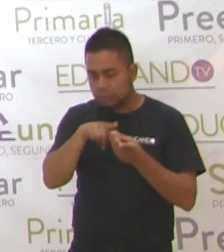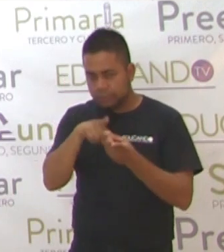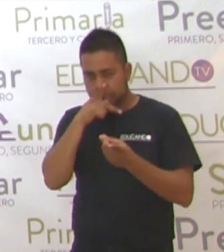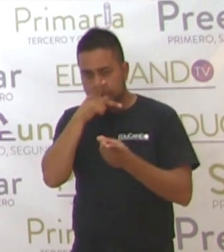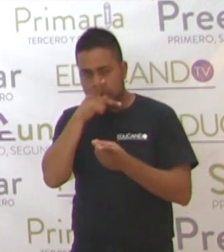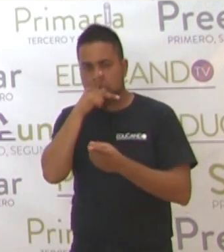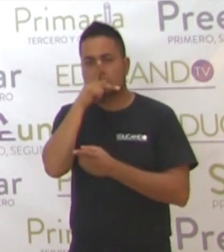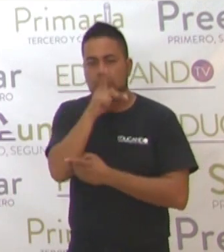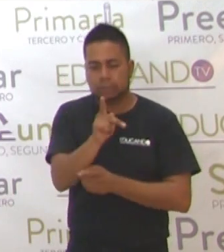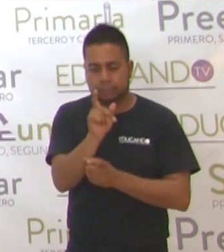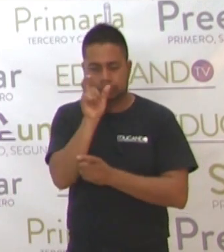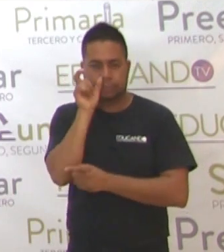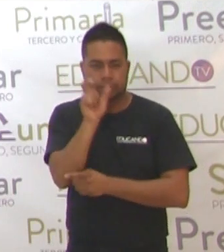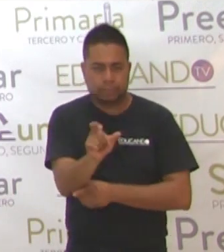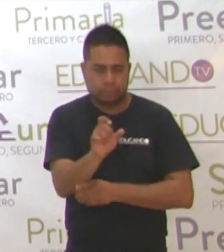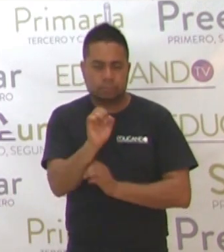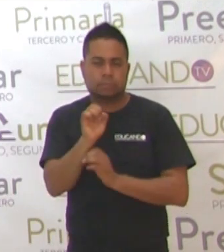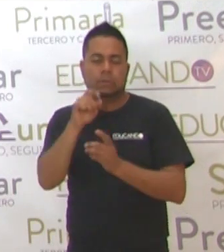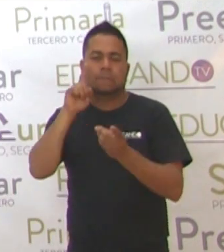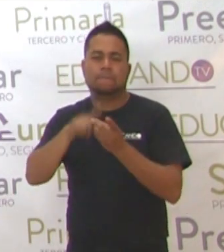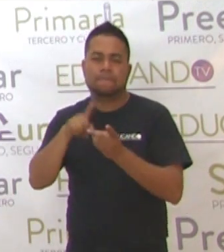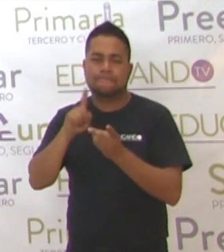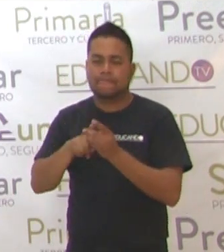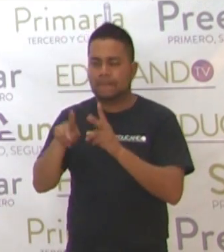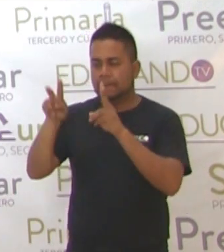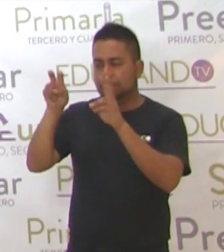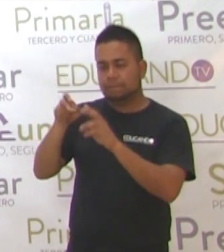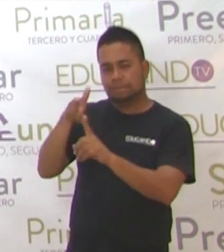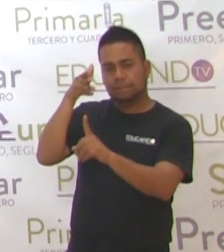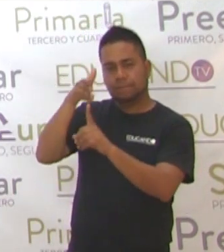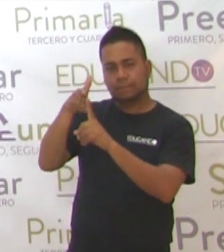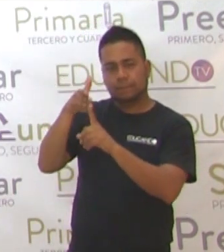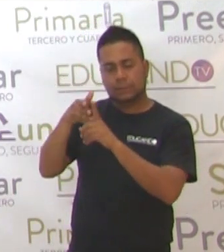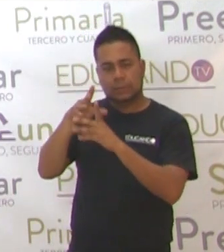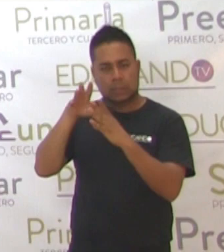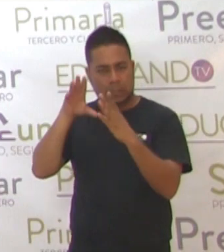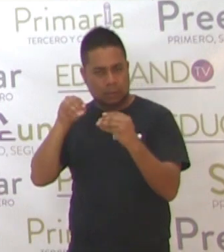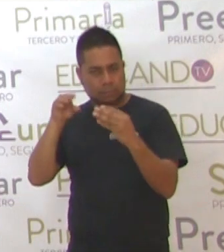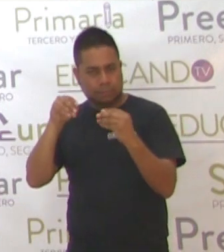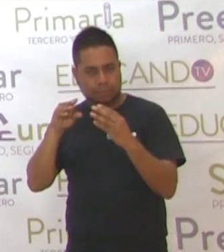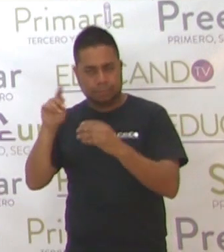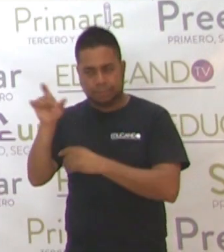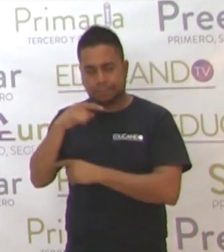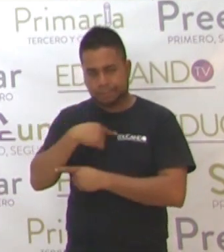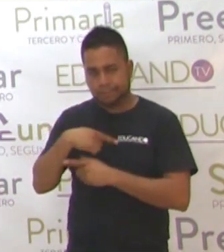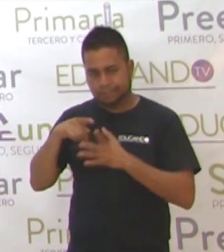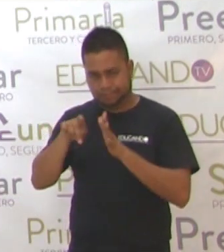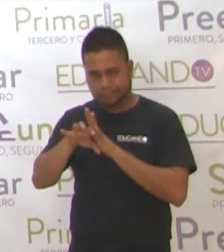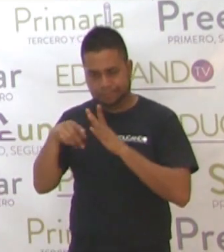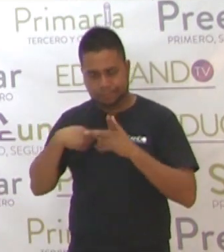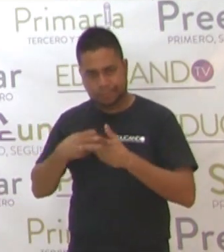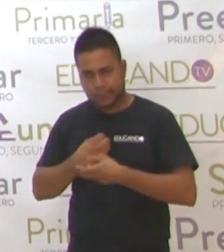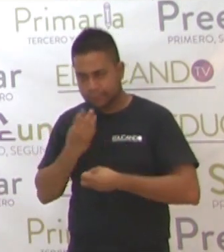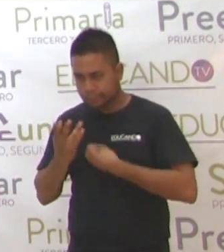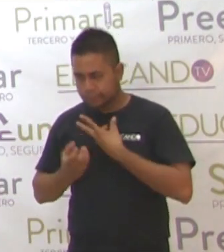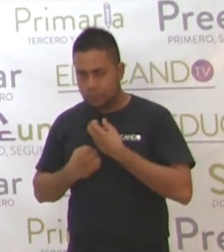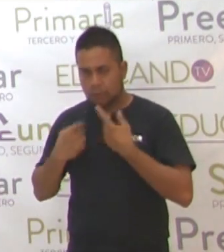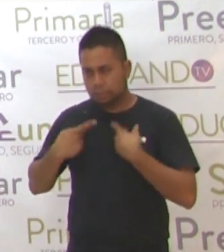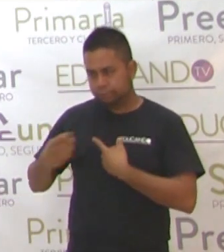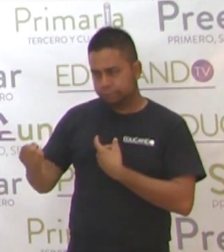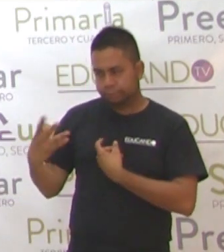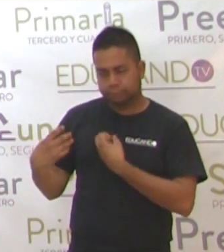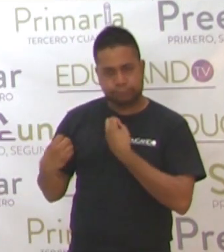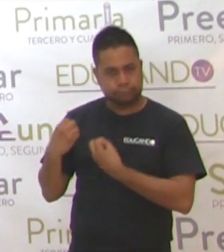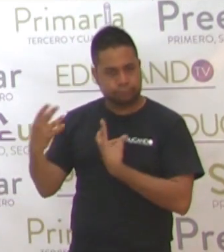la conversación o a qué tema se refiere el emisor y el receptor de